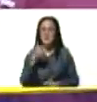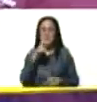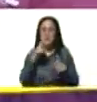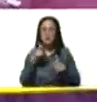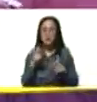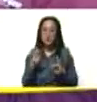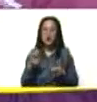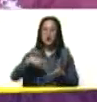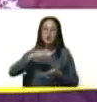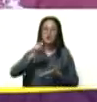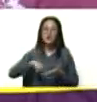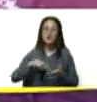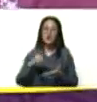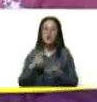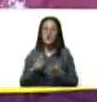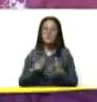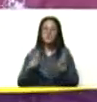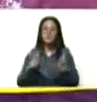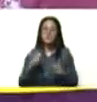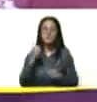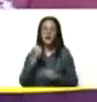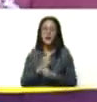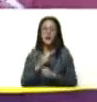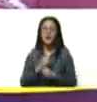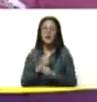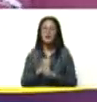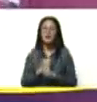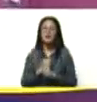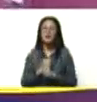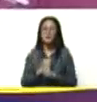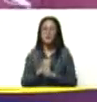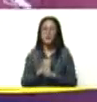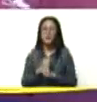presidente, para poder duplicar las jornadas presidente de trabajo. Presidente Dubulay,